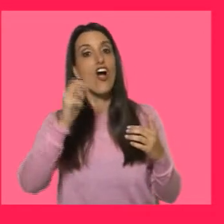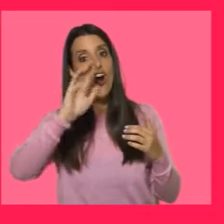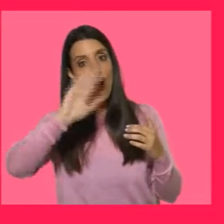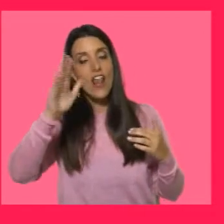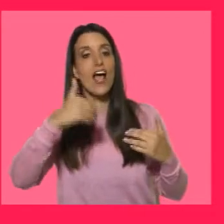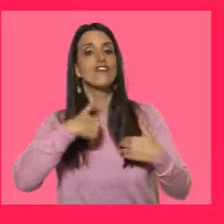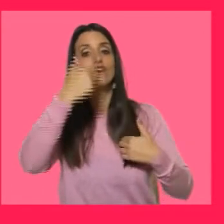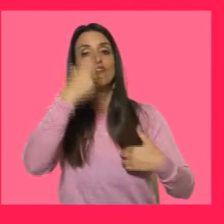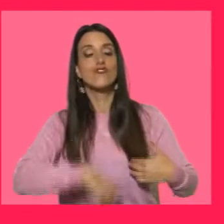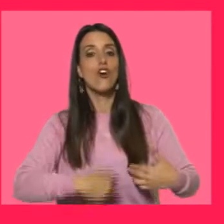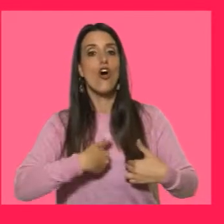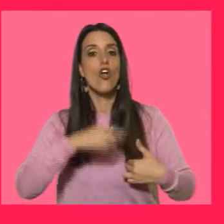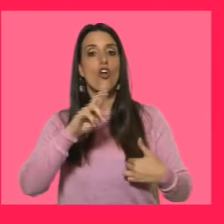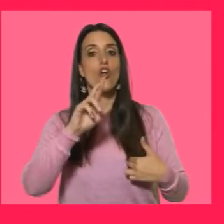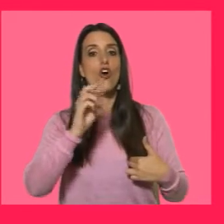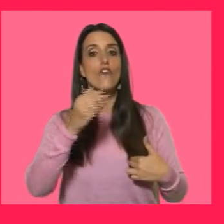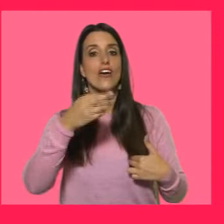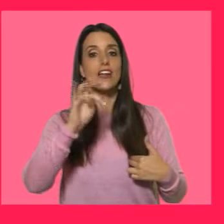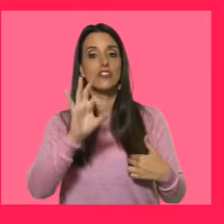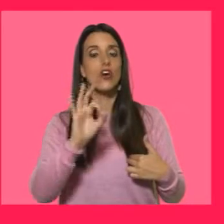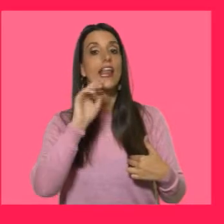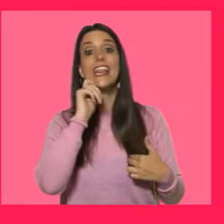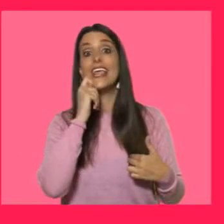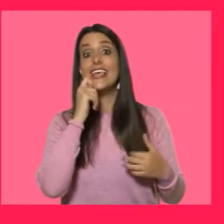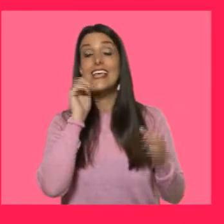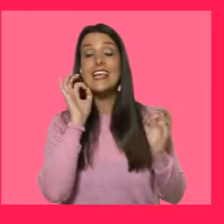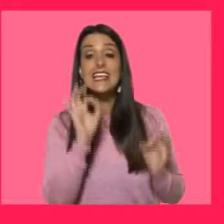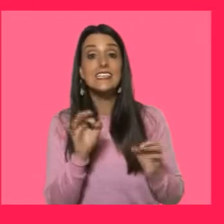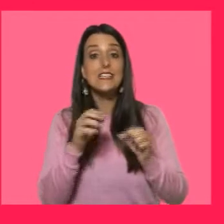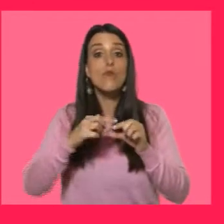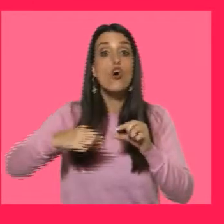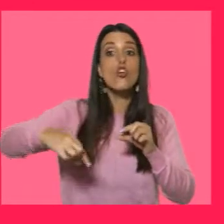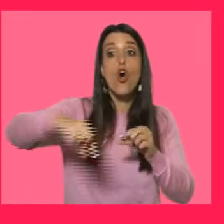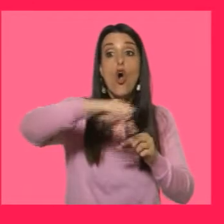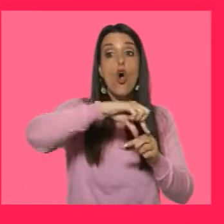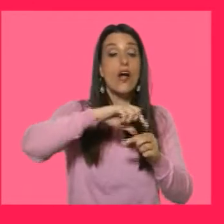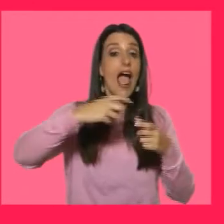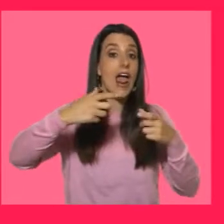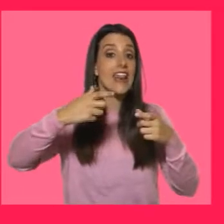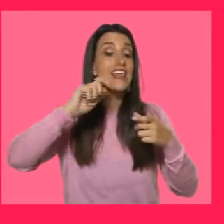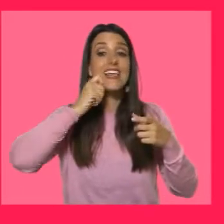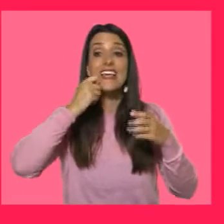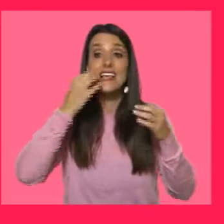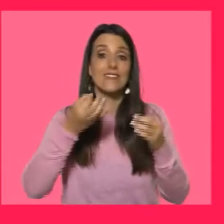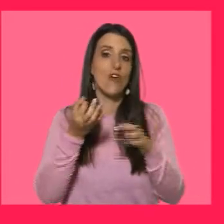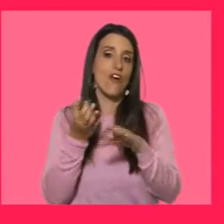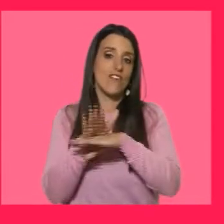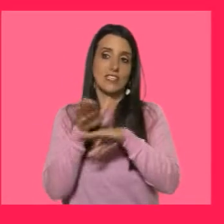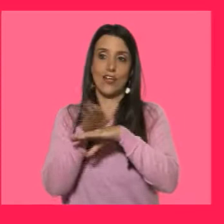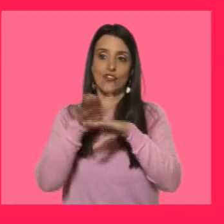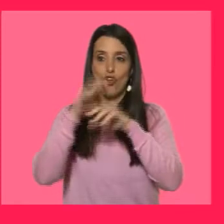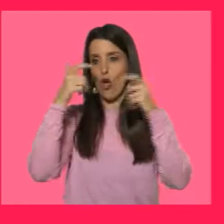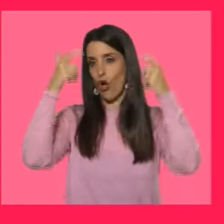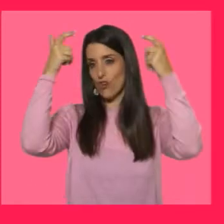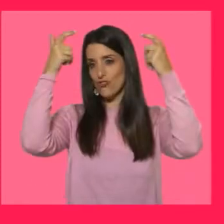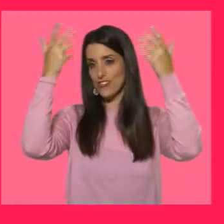soy Roberto. Riquísima la rosca. Felicitaciones para la cocinera. Así que, Paulita, te felicita